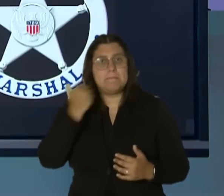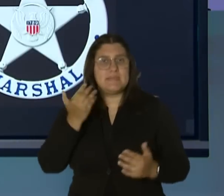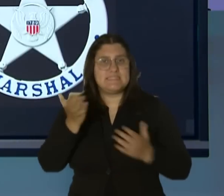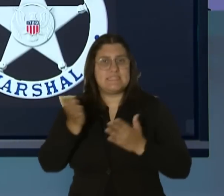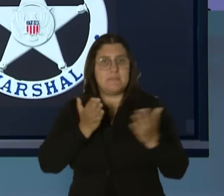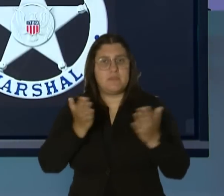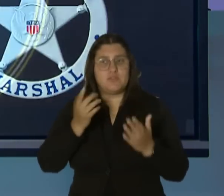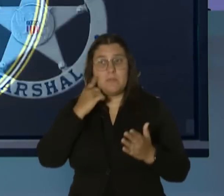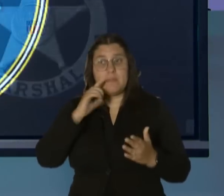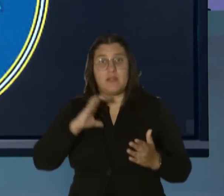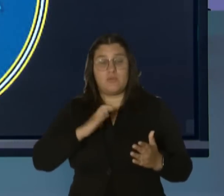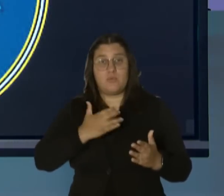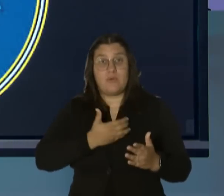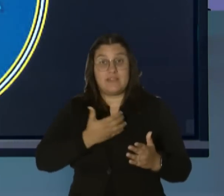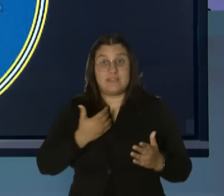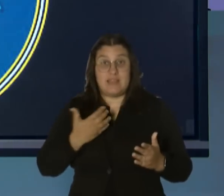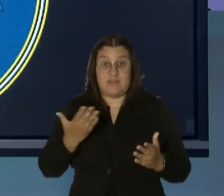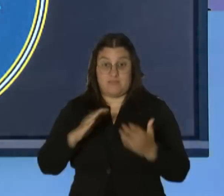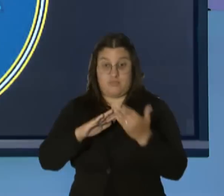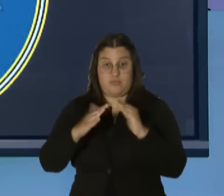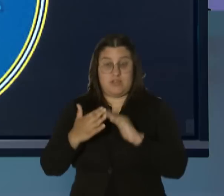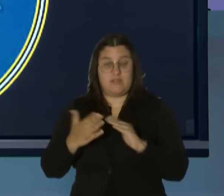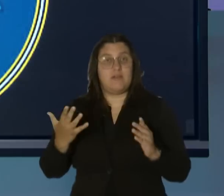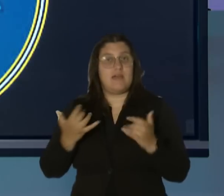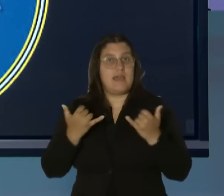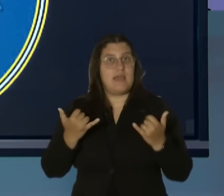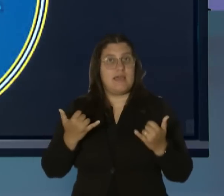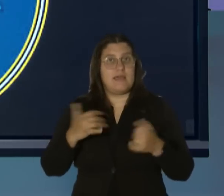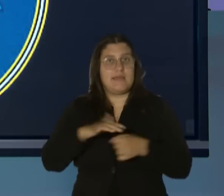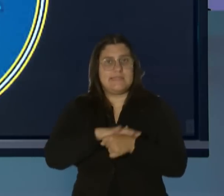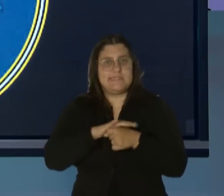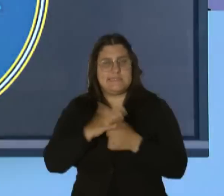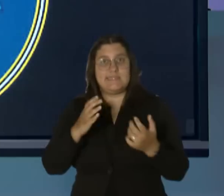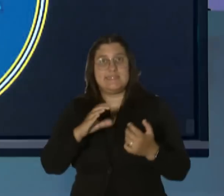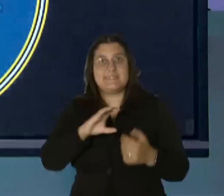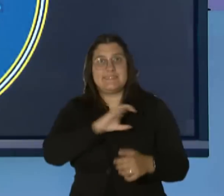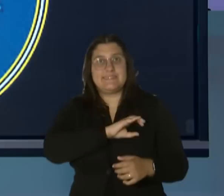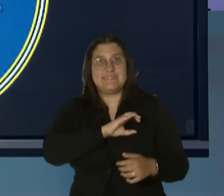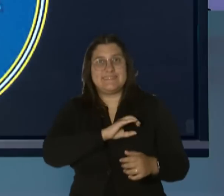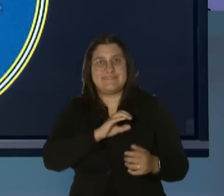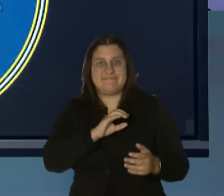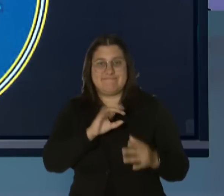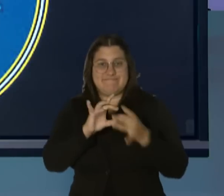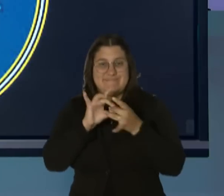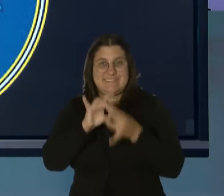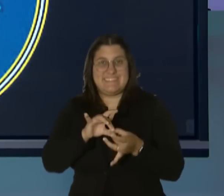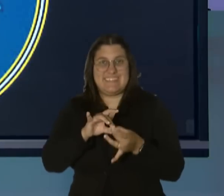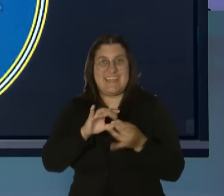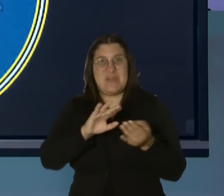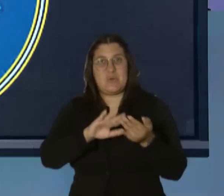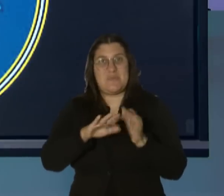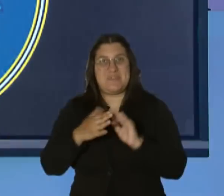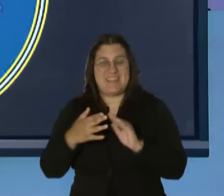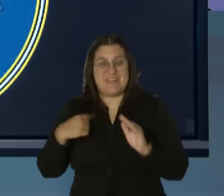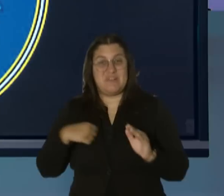comunidad. Y ahora pasamos con la sección de negociado de relaciones con la comunidad y queremos darle la bienvenida